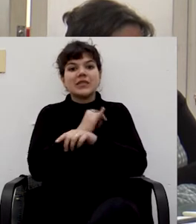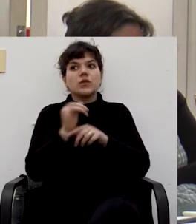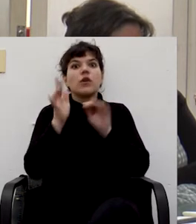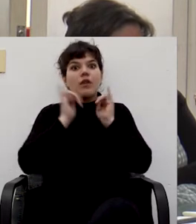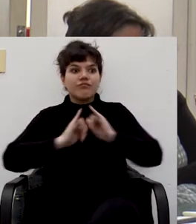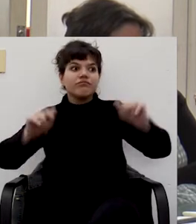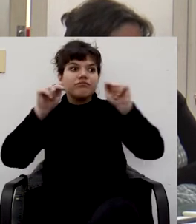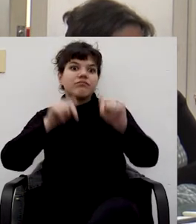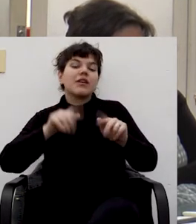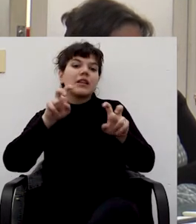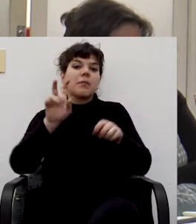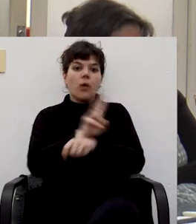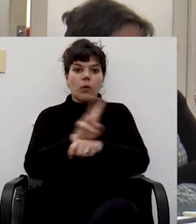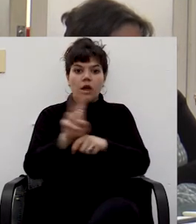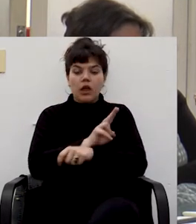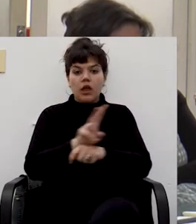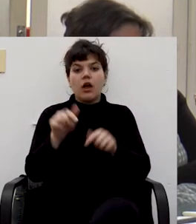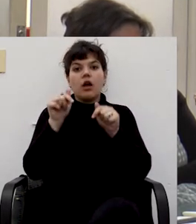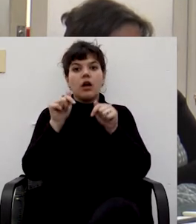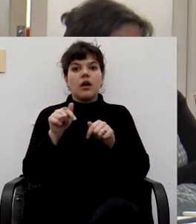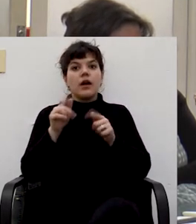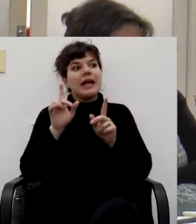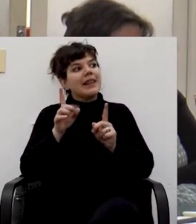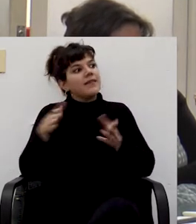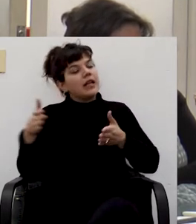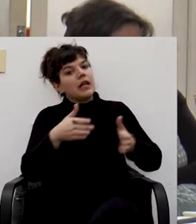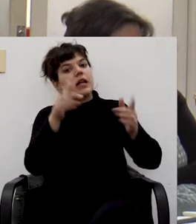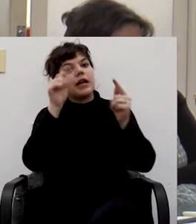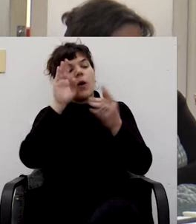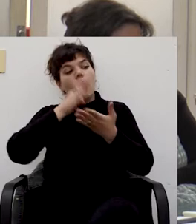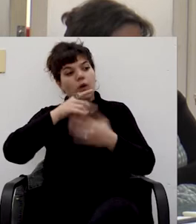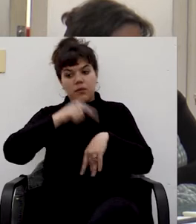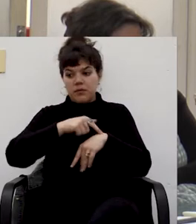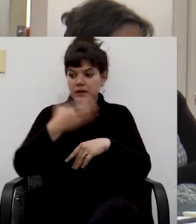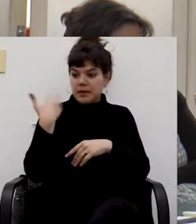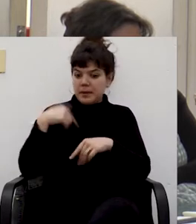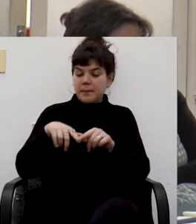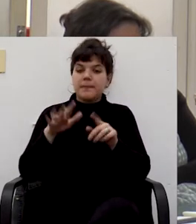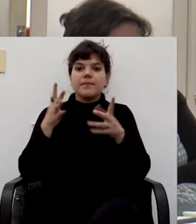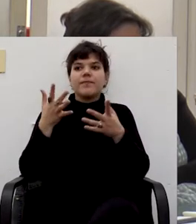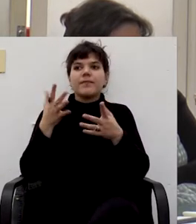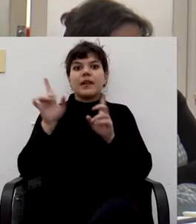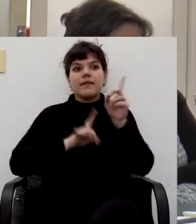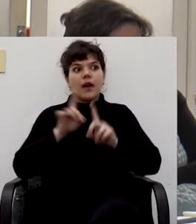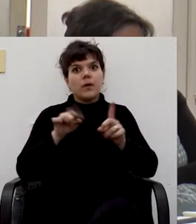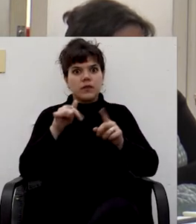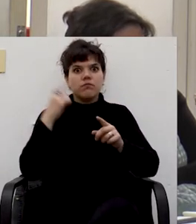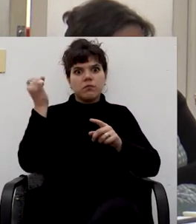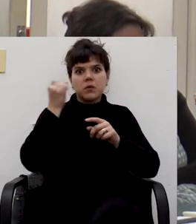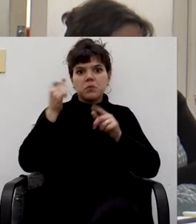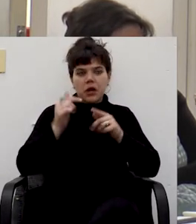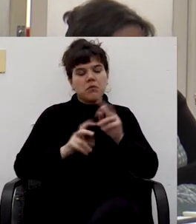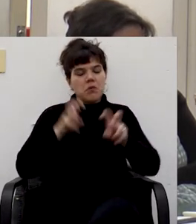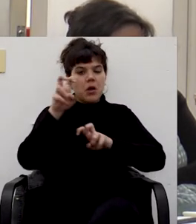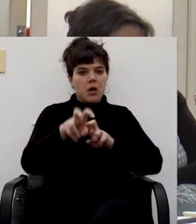en las temáticas de cuidado, ¿no? Que también por esa línea en el último tiempo la universidad viene mostrando como un avance significativo con la